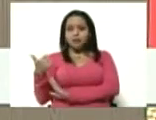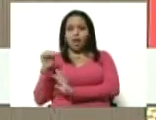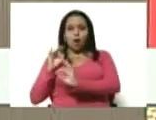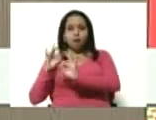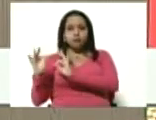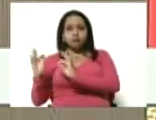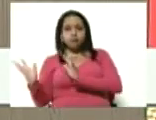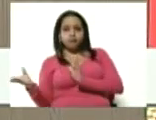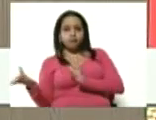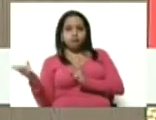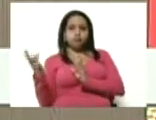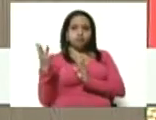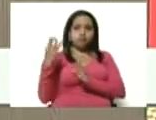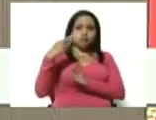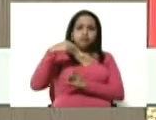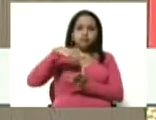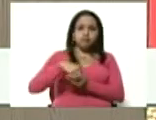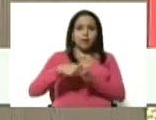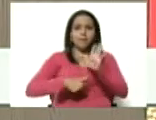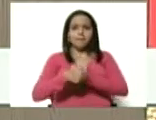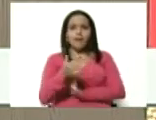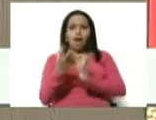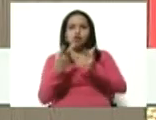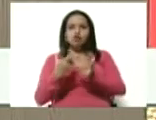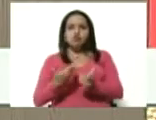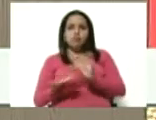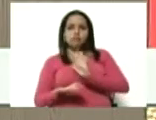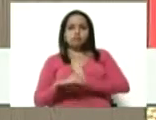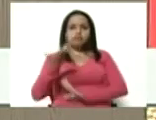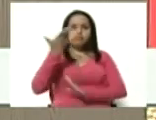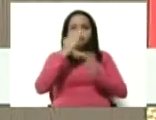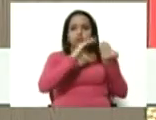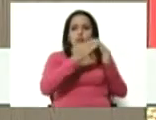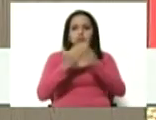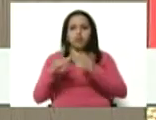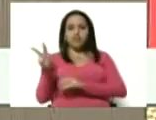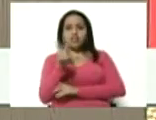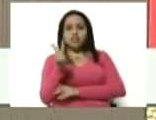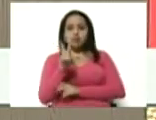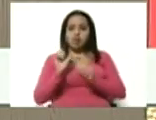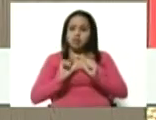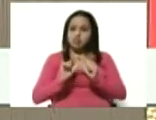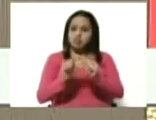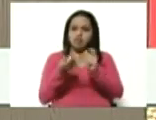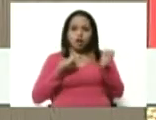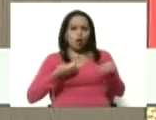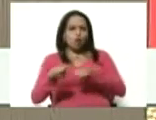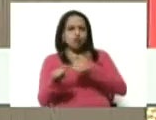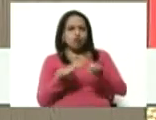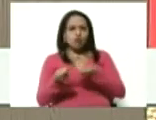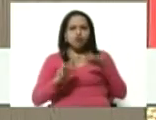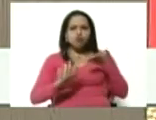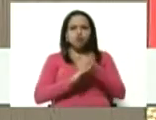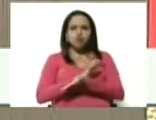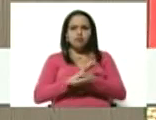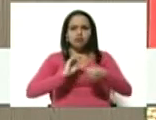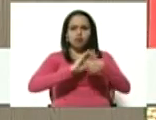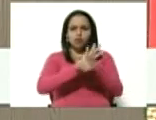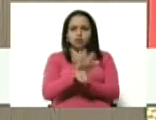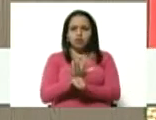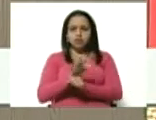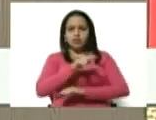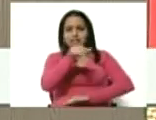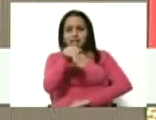importado ha influido en incremento de casos comunitarios. Venezuela mantiene el control de la pandemia a